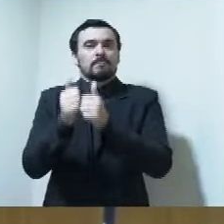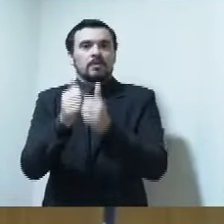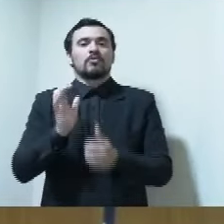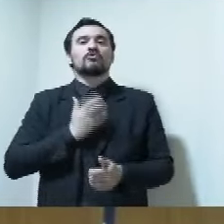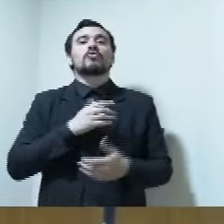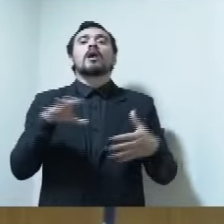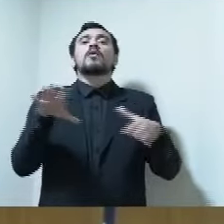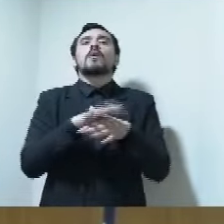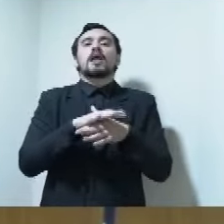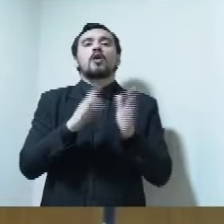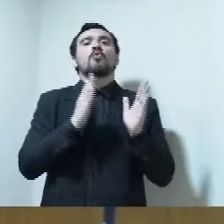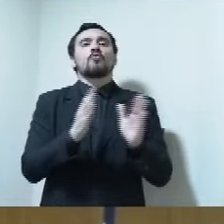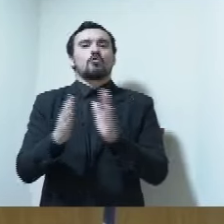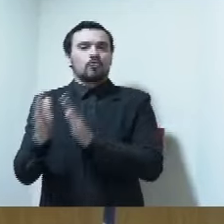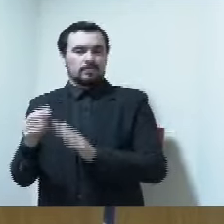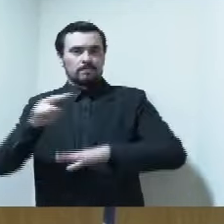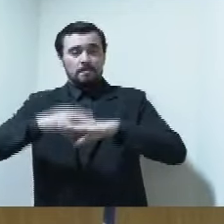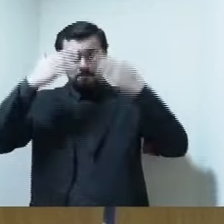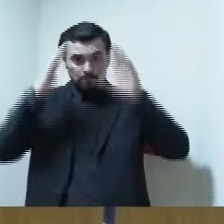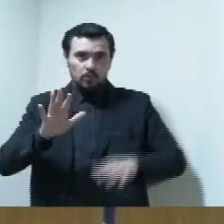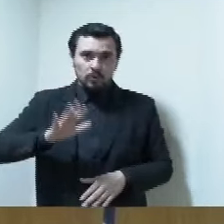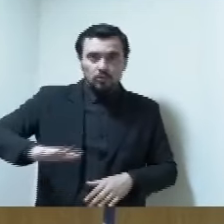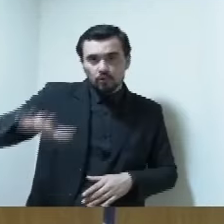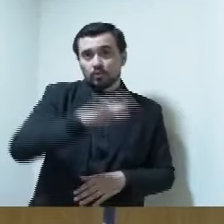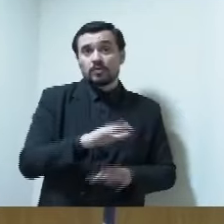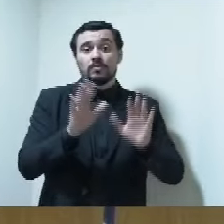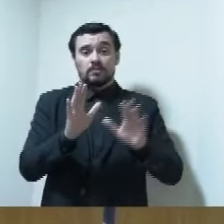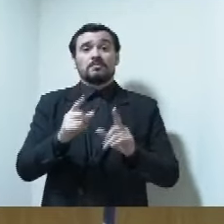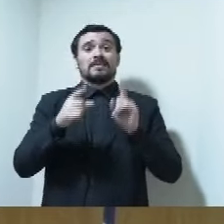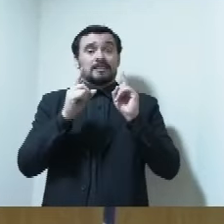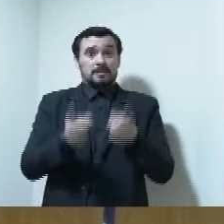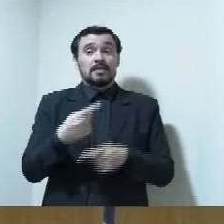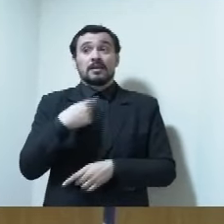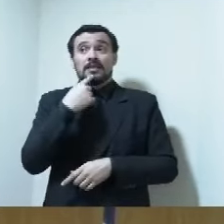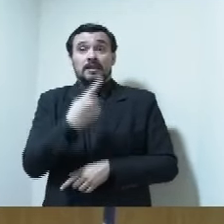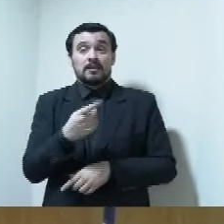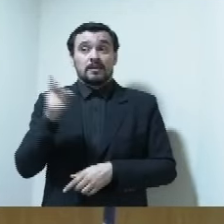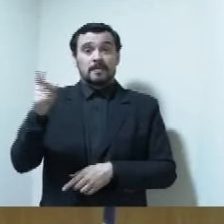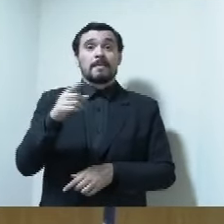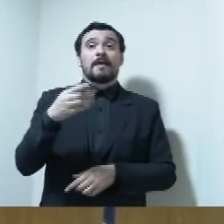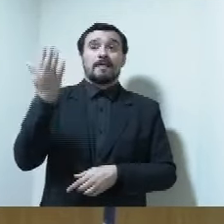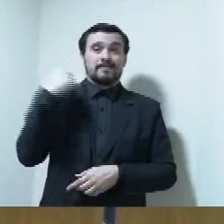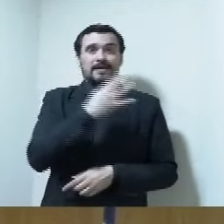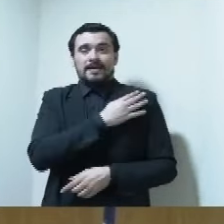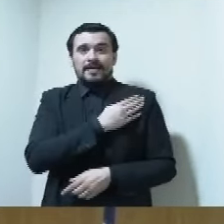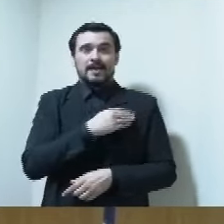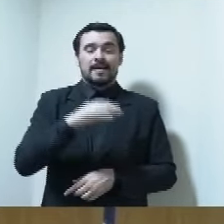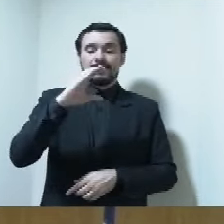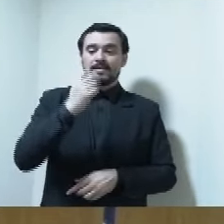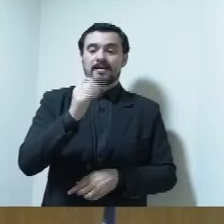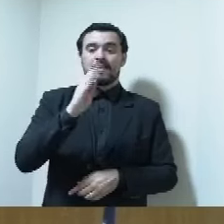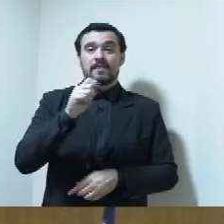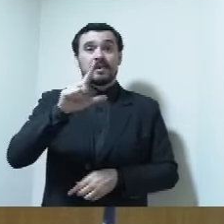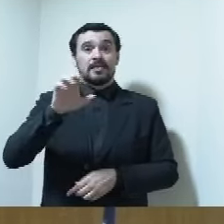del Estado, que es de todos los paraguayos. Y como lo dijo el general Bernardino Caballero en su informe a Congreso